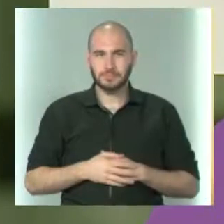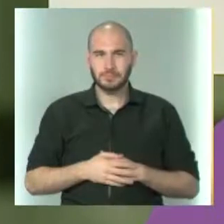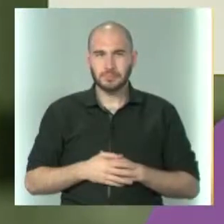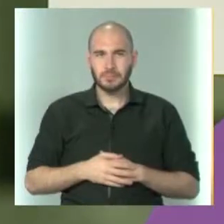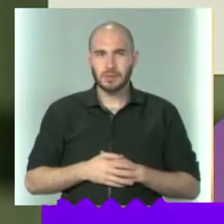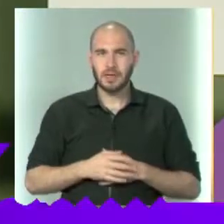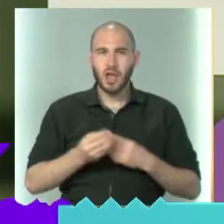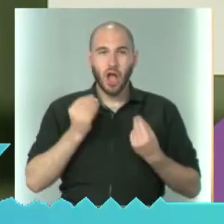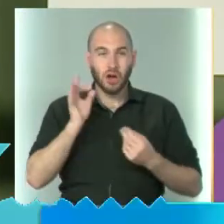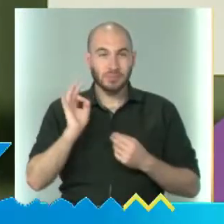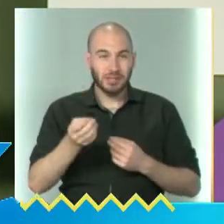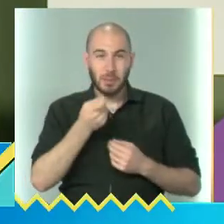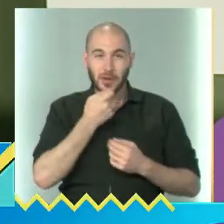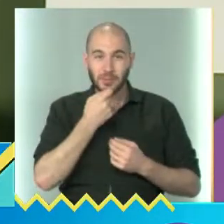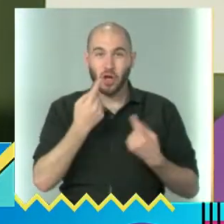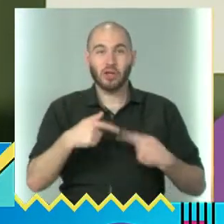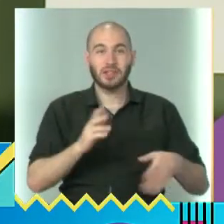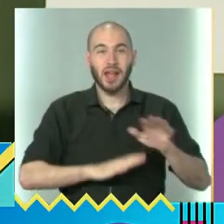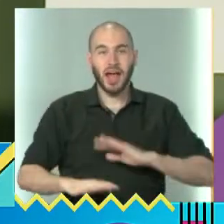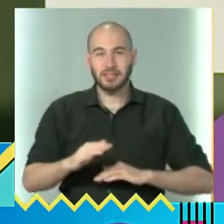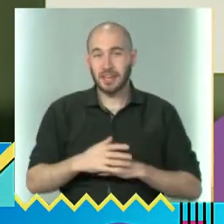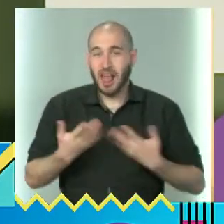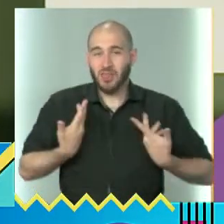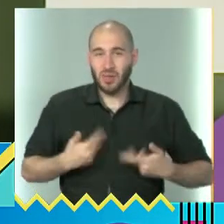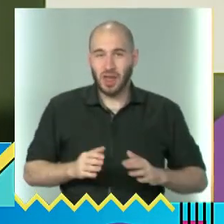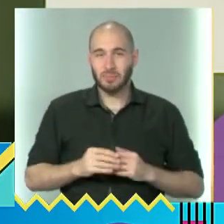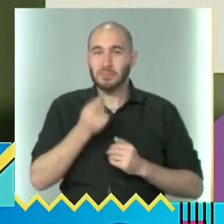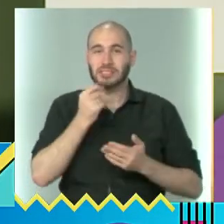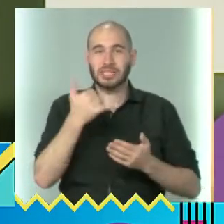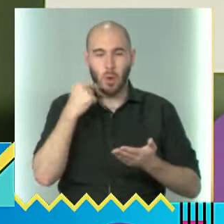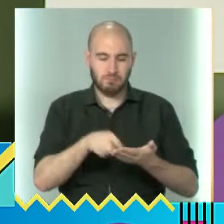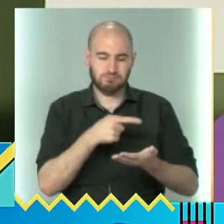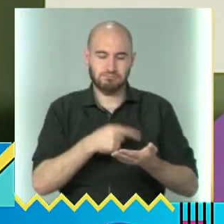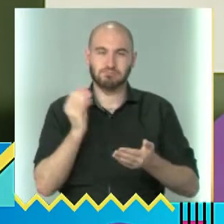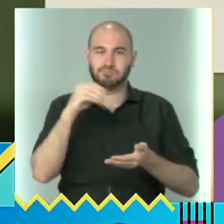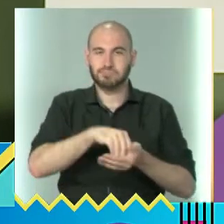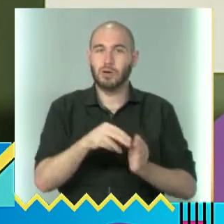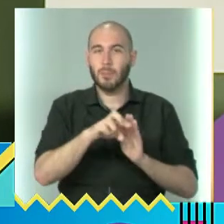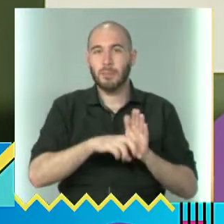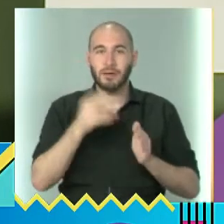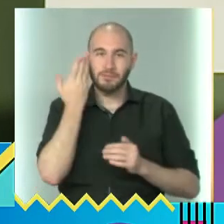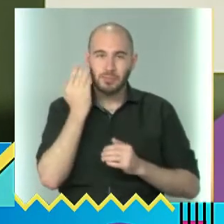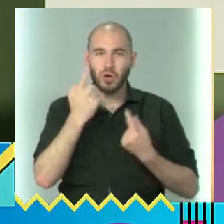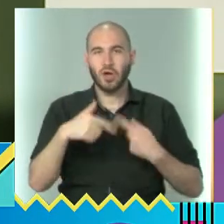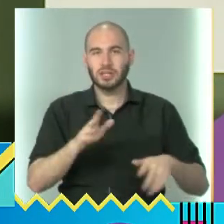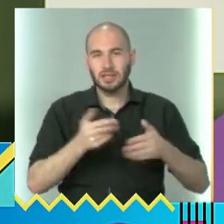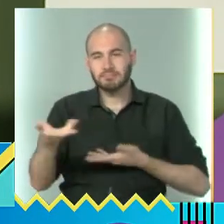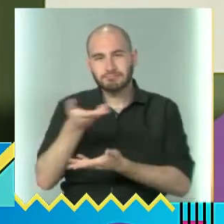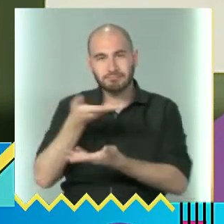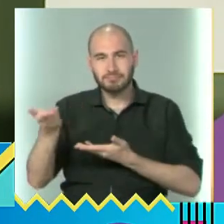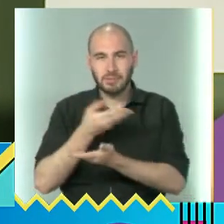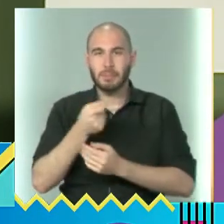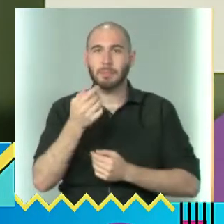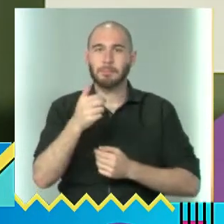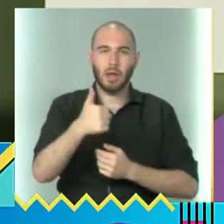¿Y cómo sabemos qué pasa con eso que hacemos ya naturalmente? Agarramos el celular, nos metemos en nuestra aplicación de Facebook, hacemos algo, interactuamos, ponemos